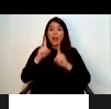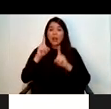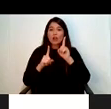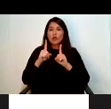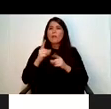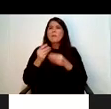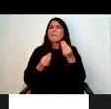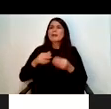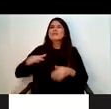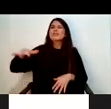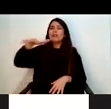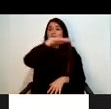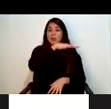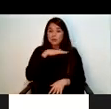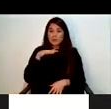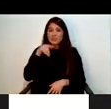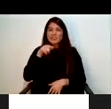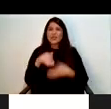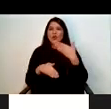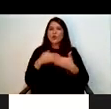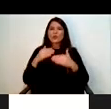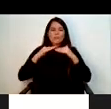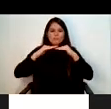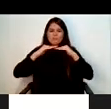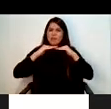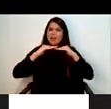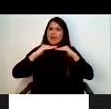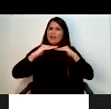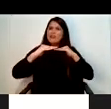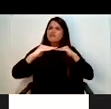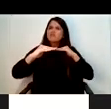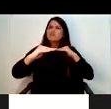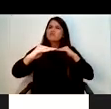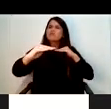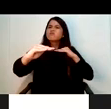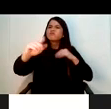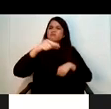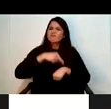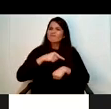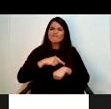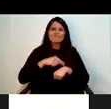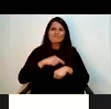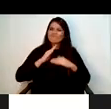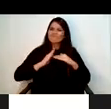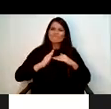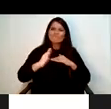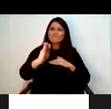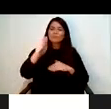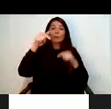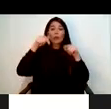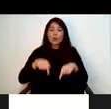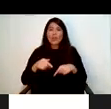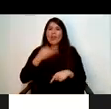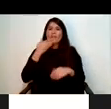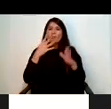ambiente que hace que esa conducta se mantenga en el tiempo. Hoy día hablamos del enfoque